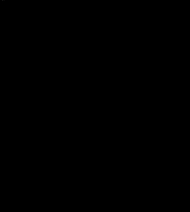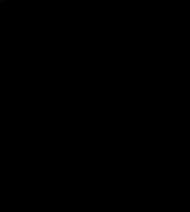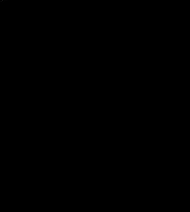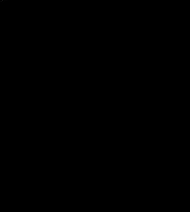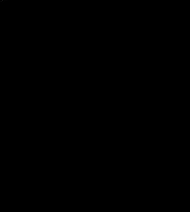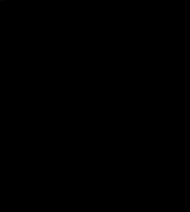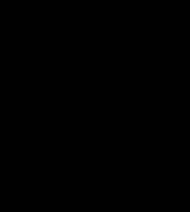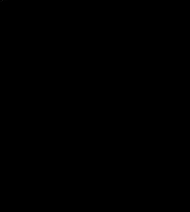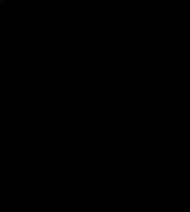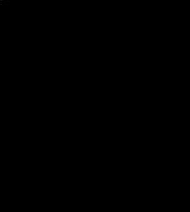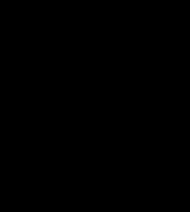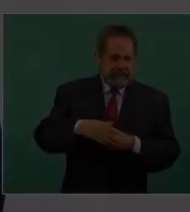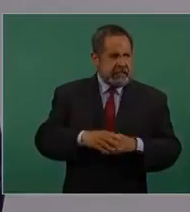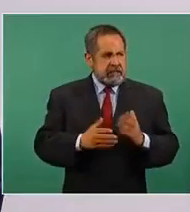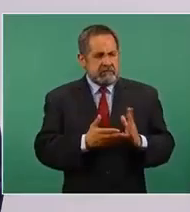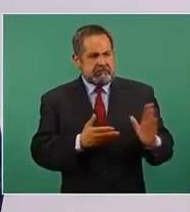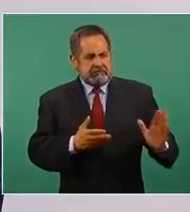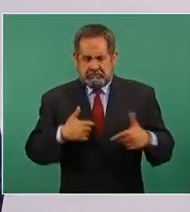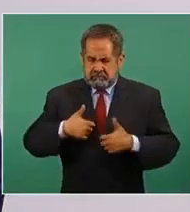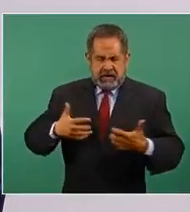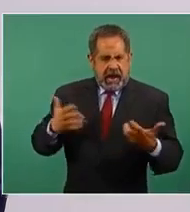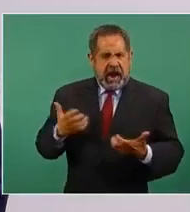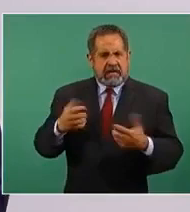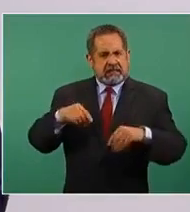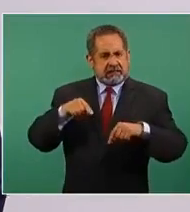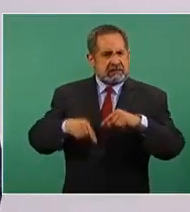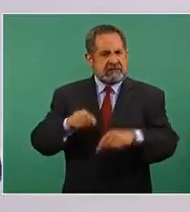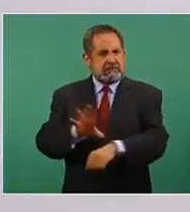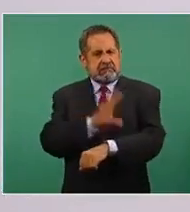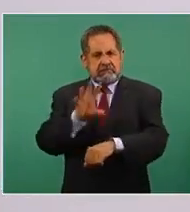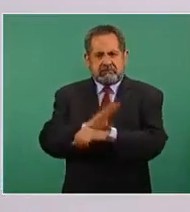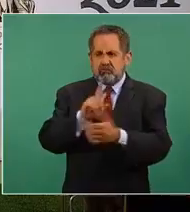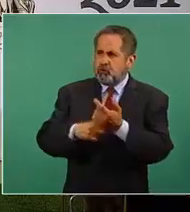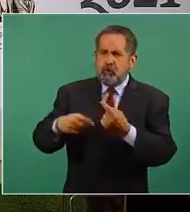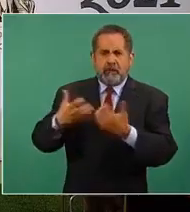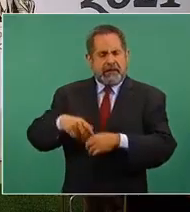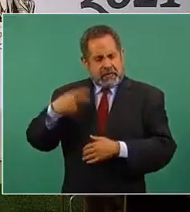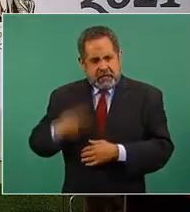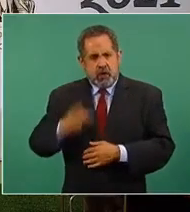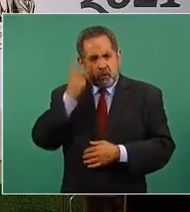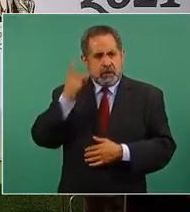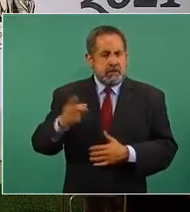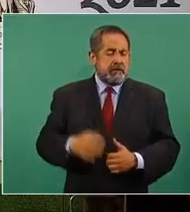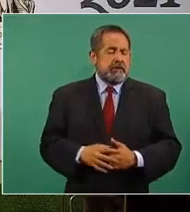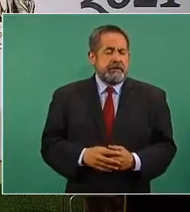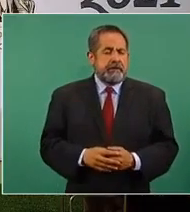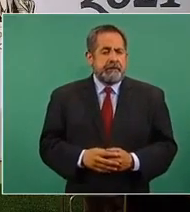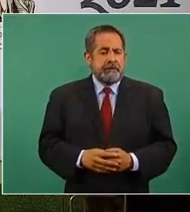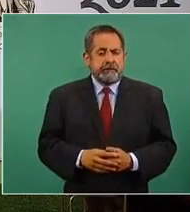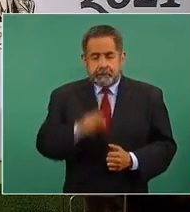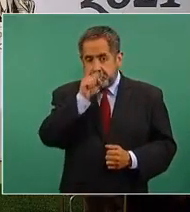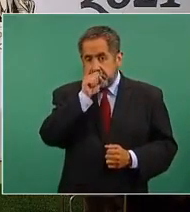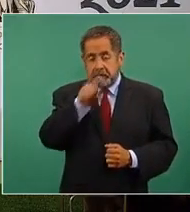le en la generación de electricidad. Reitero que